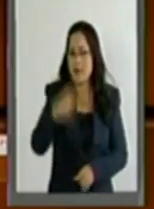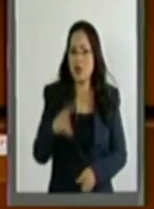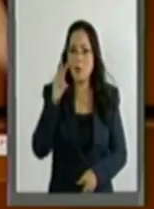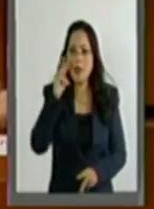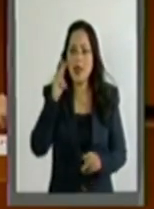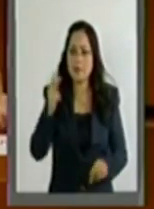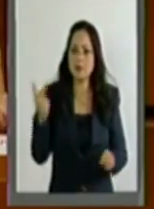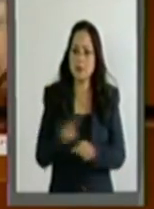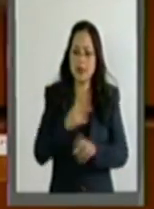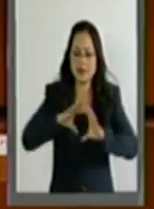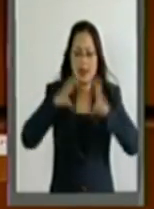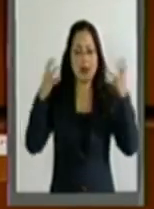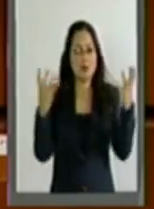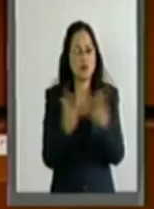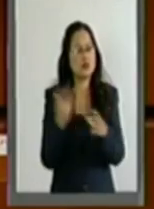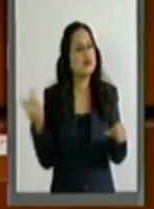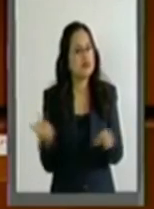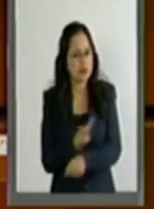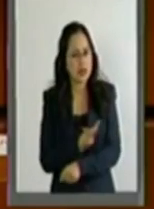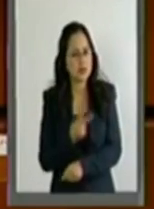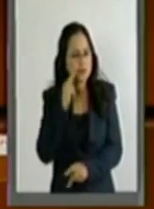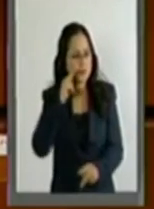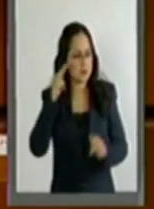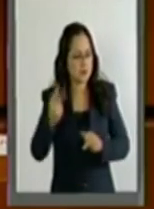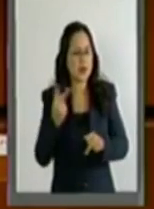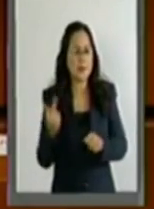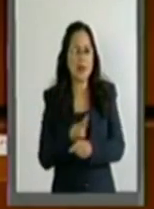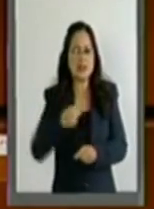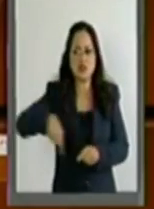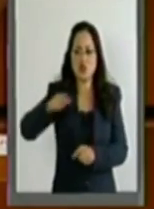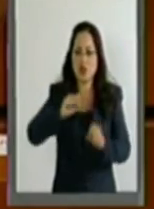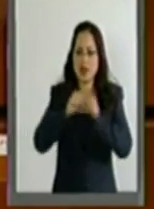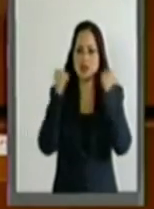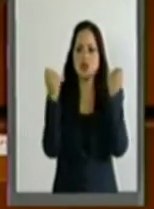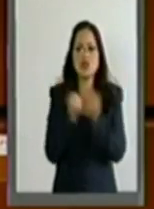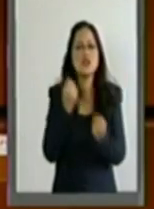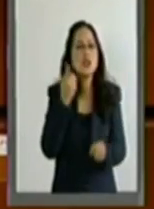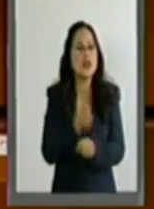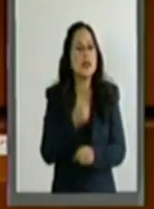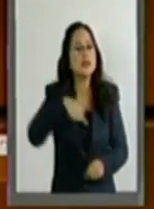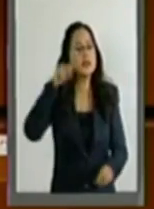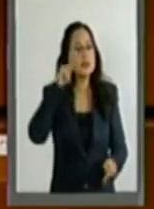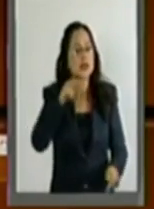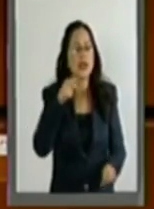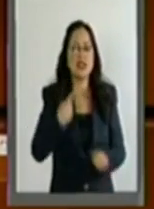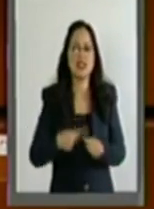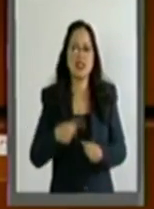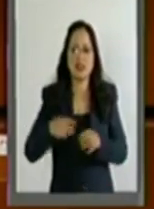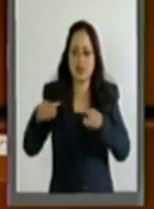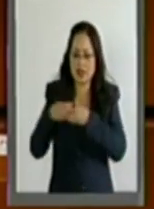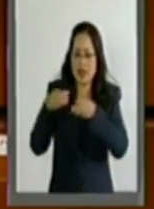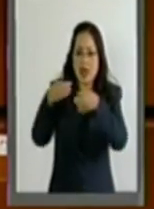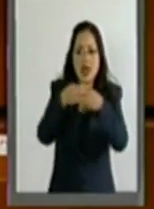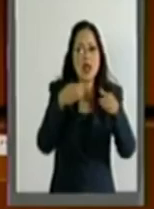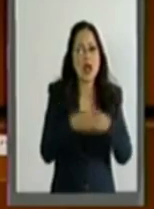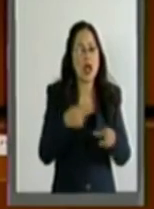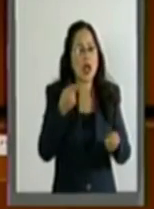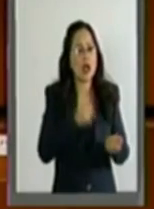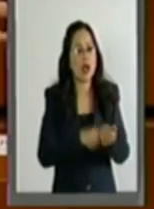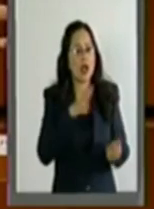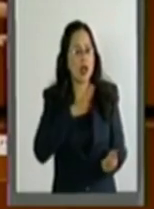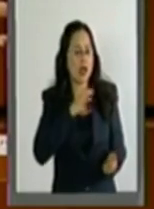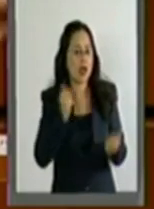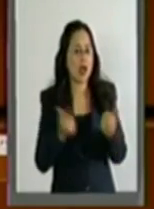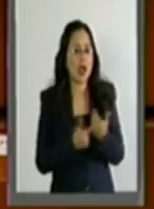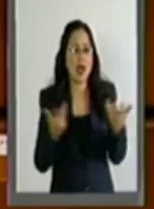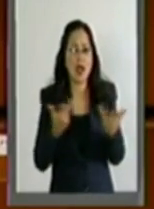pasando en el mundo. Veamos cómo están reaccionando las sociedades contra aquellas sociedades que